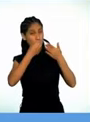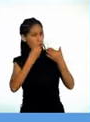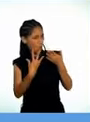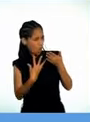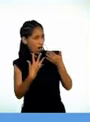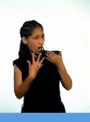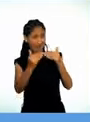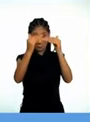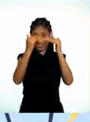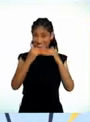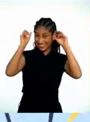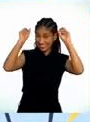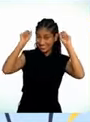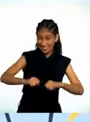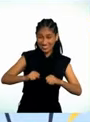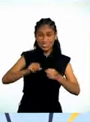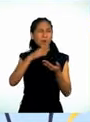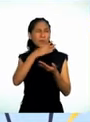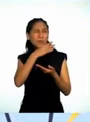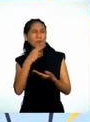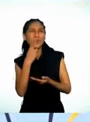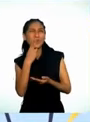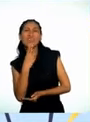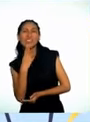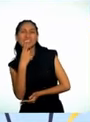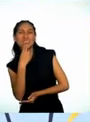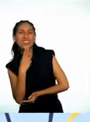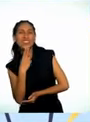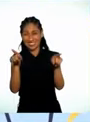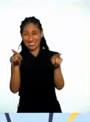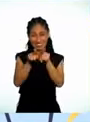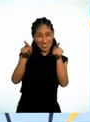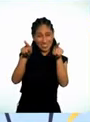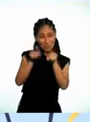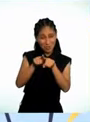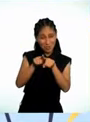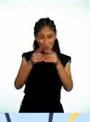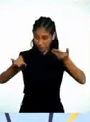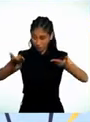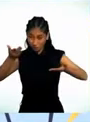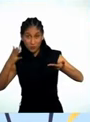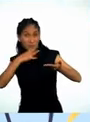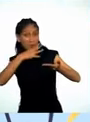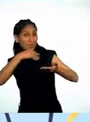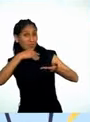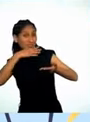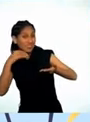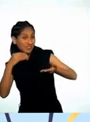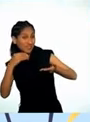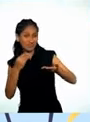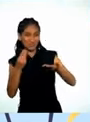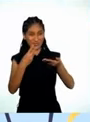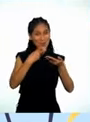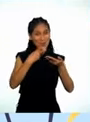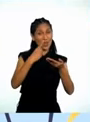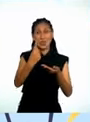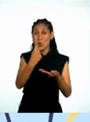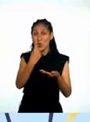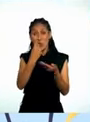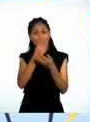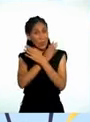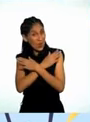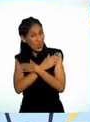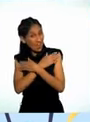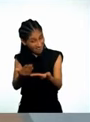yes we camps cake en carlet verdes y me